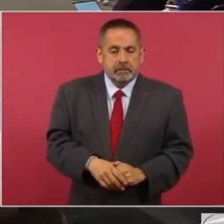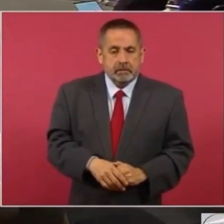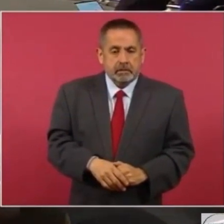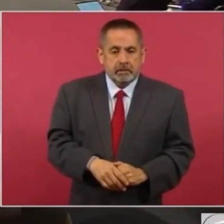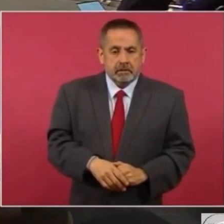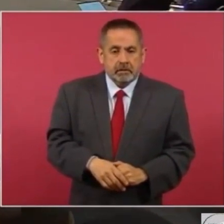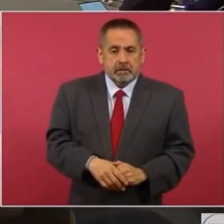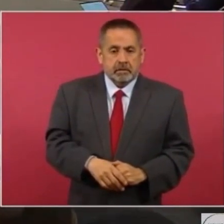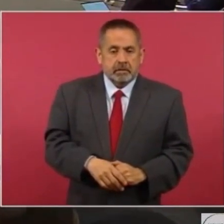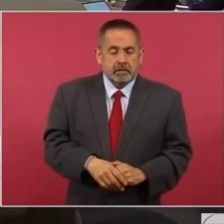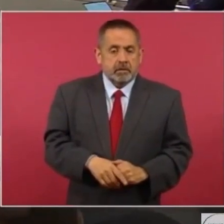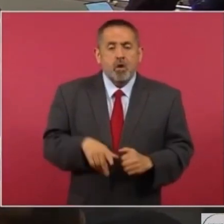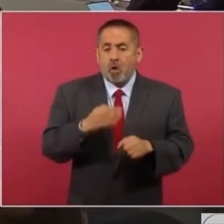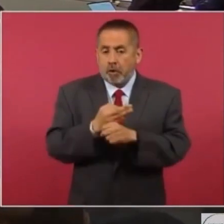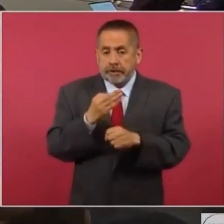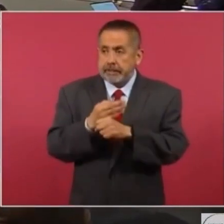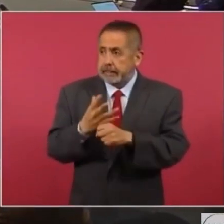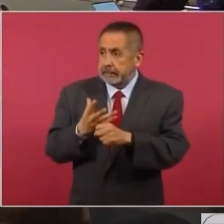Se está rehabilitando